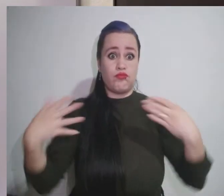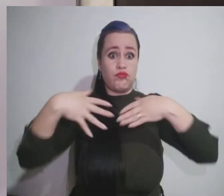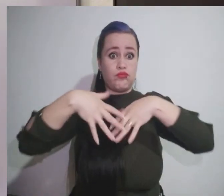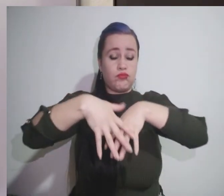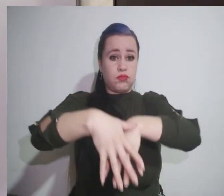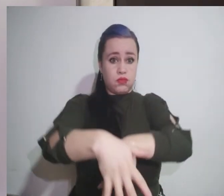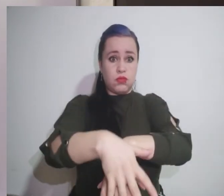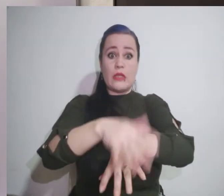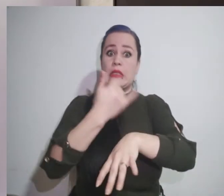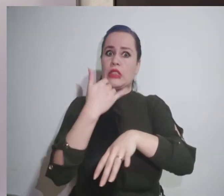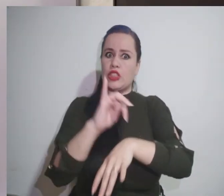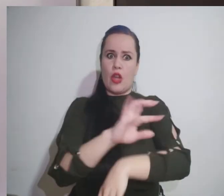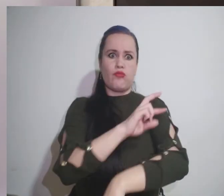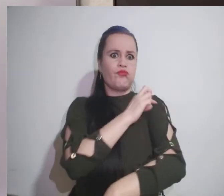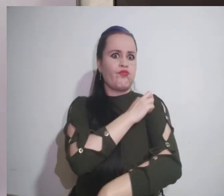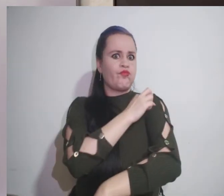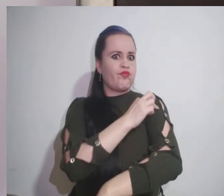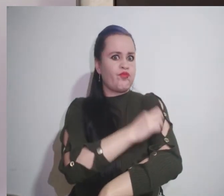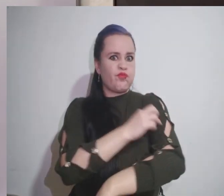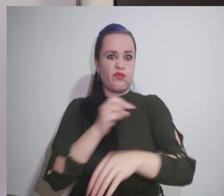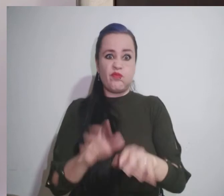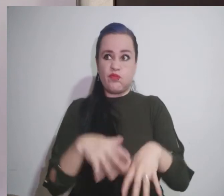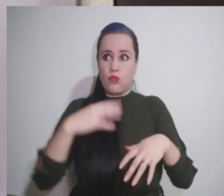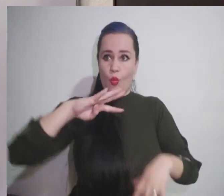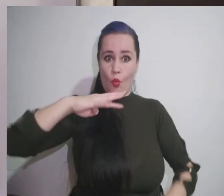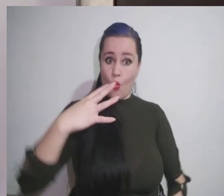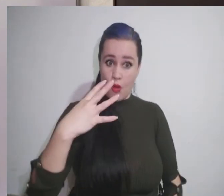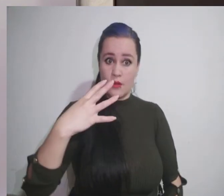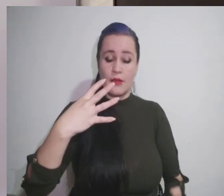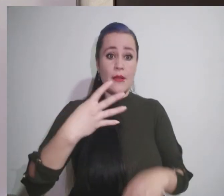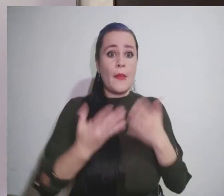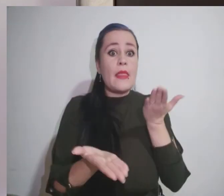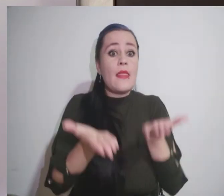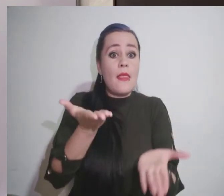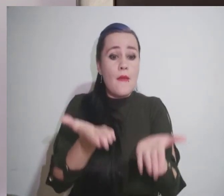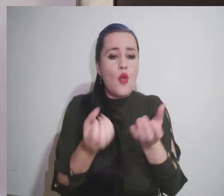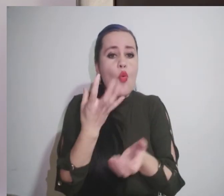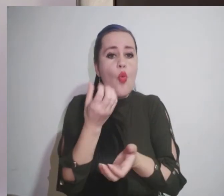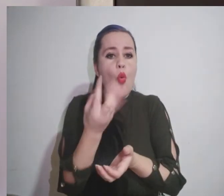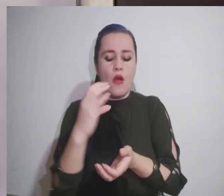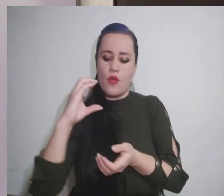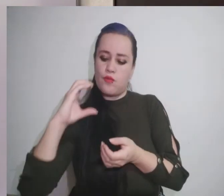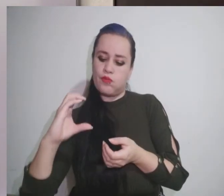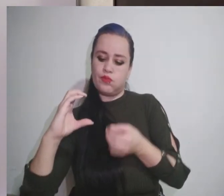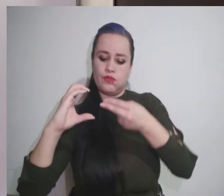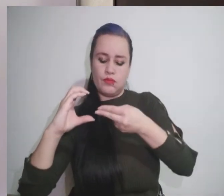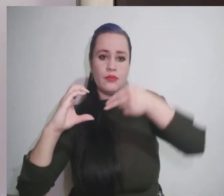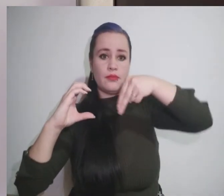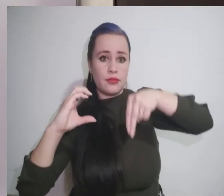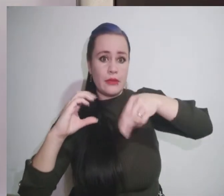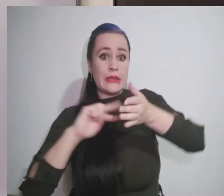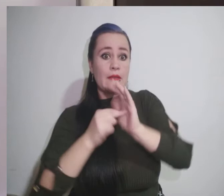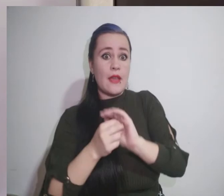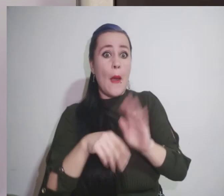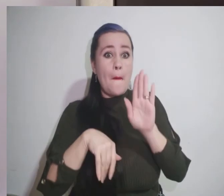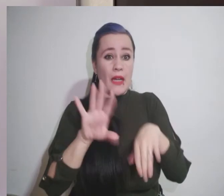proteína muchísimo más grande, entonces estamos hablando de la estructura. Dependerá la cantidad de aminoácidos